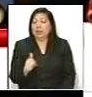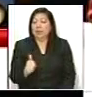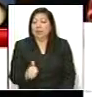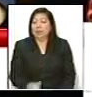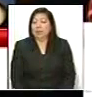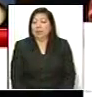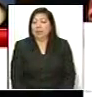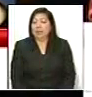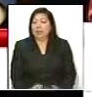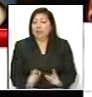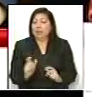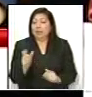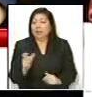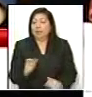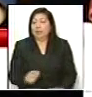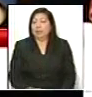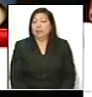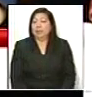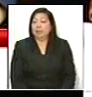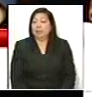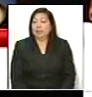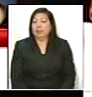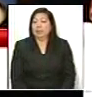abstención del congresista...